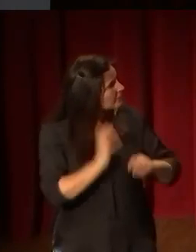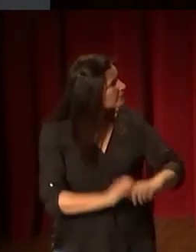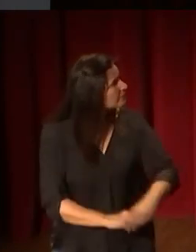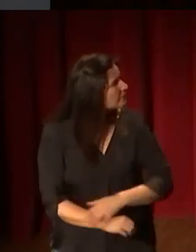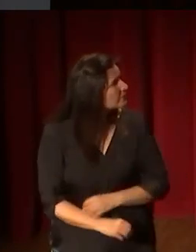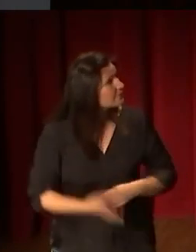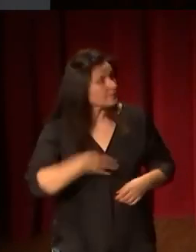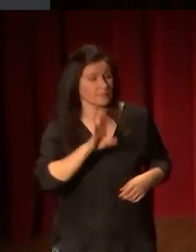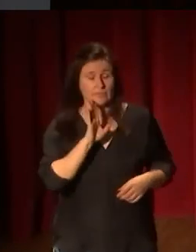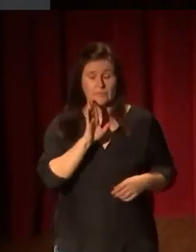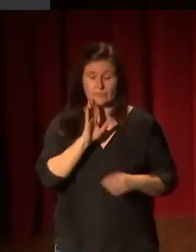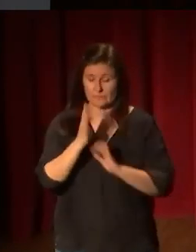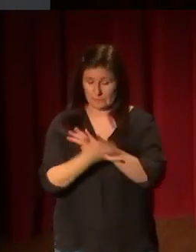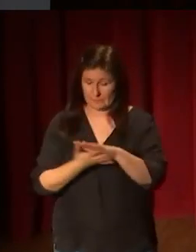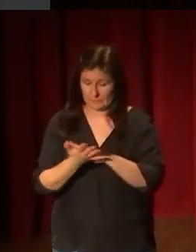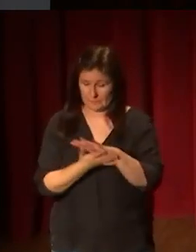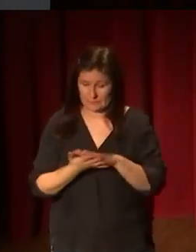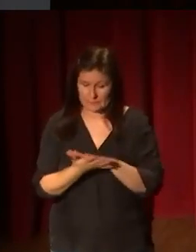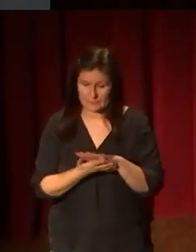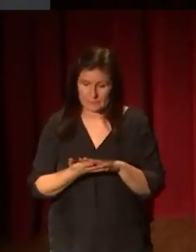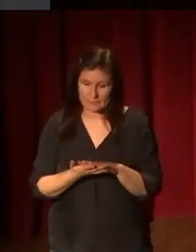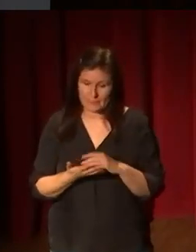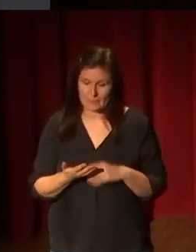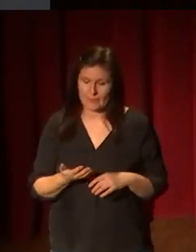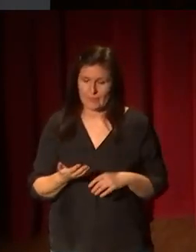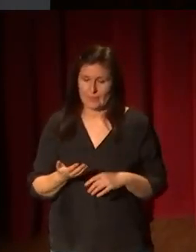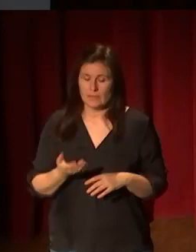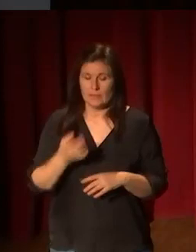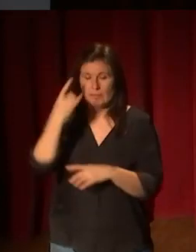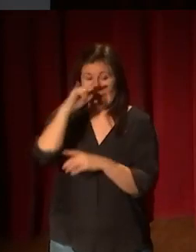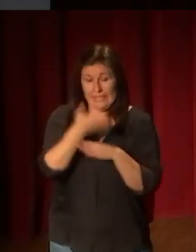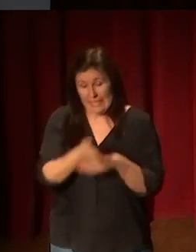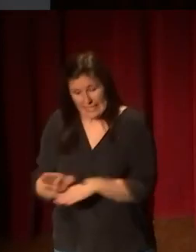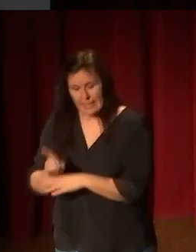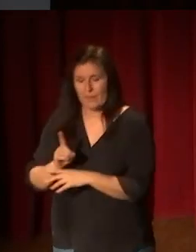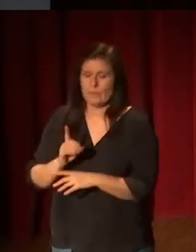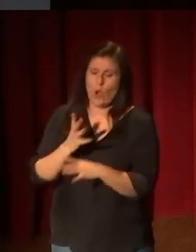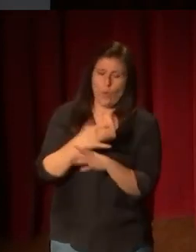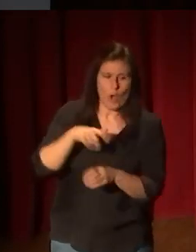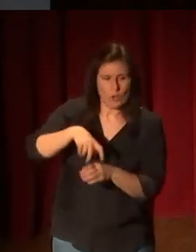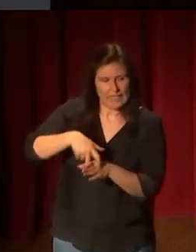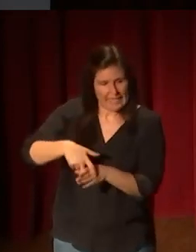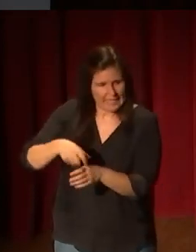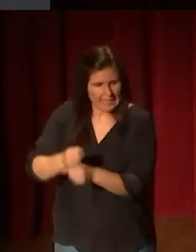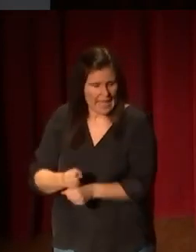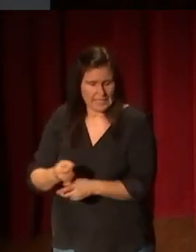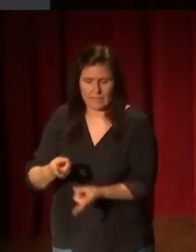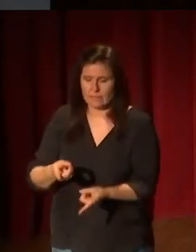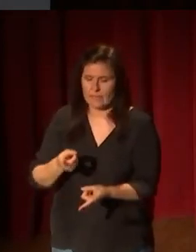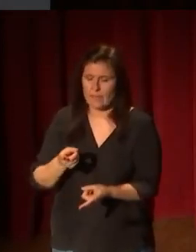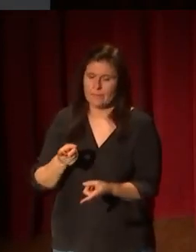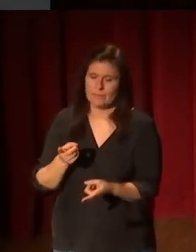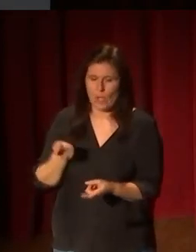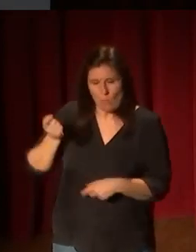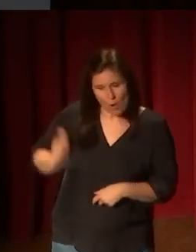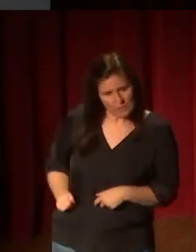como les decía hace un momento tanto la lidia como los juegos de cañas no eran ejercicios profesionales sino que estaban